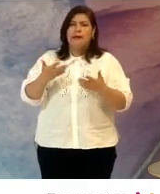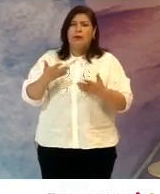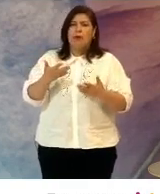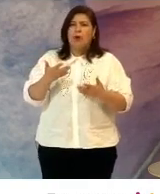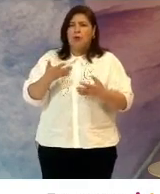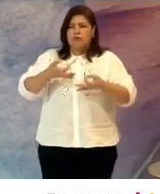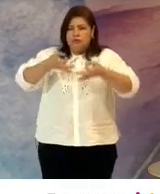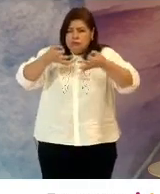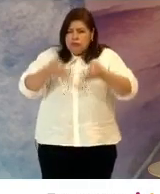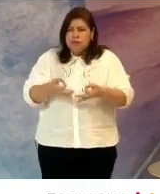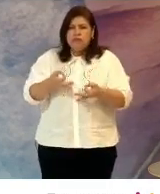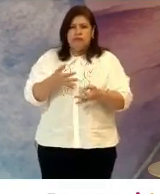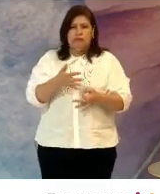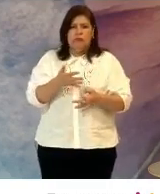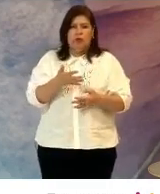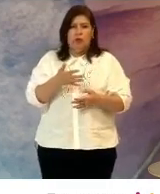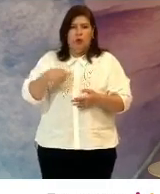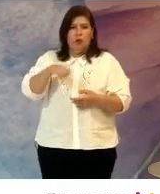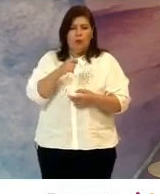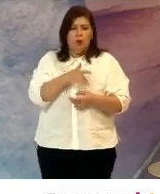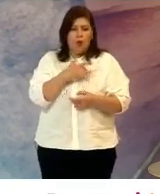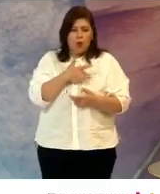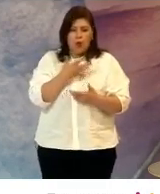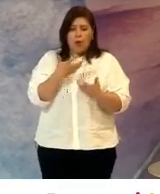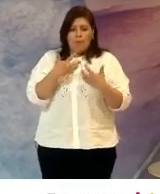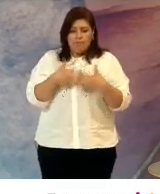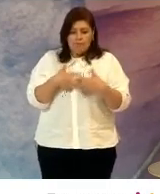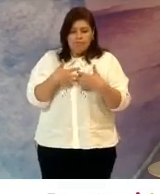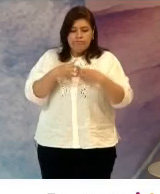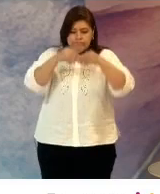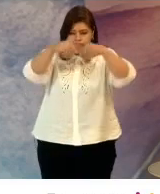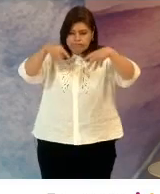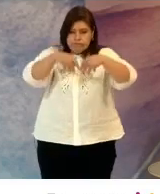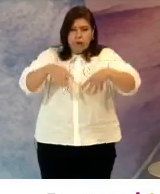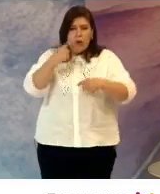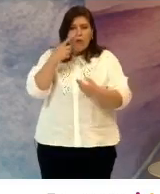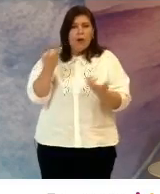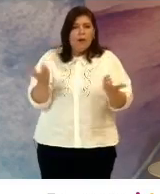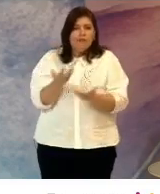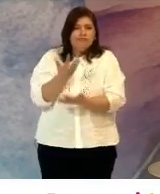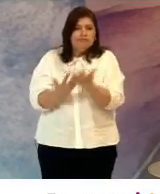de nuestro sistema operativo.